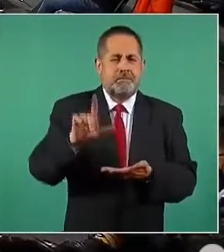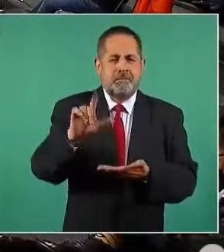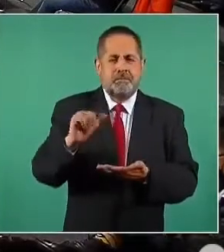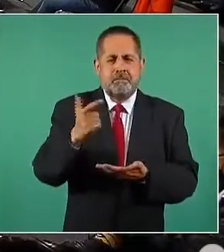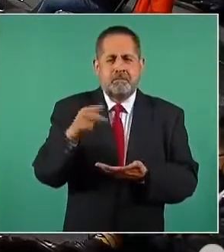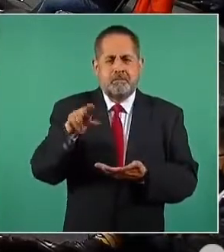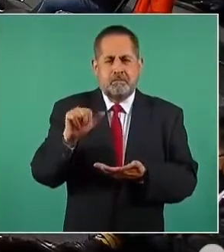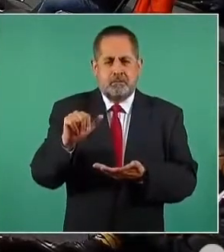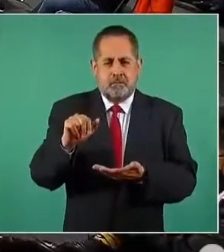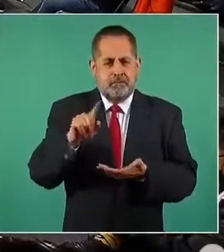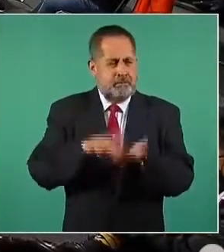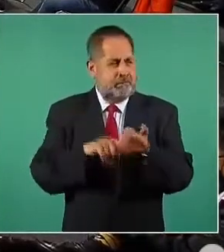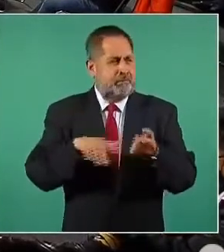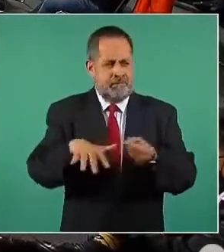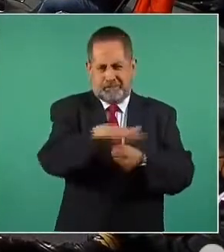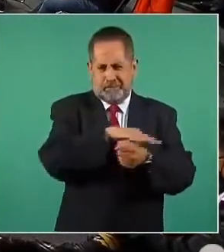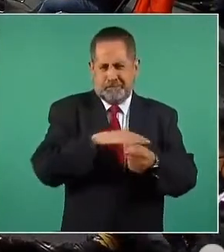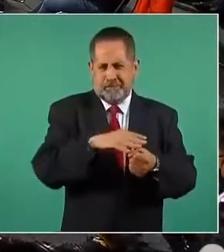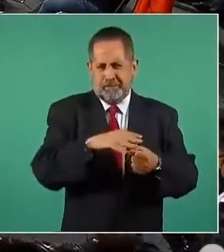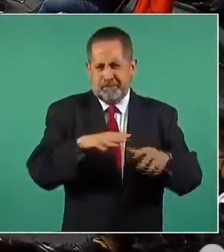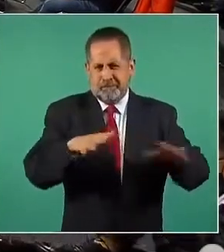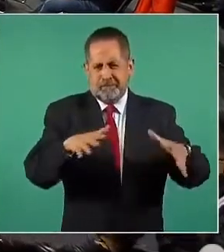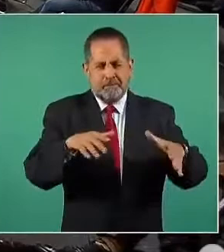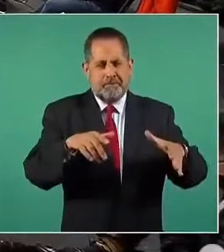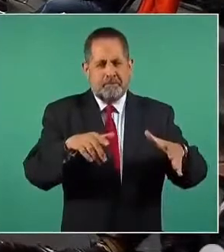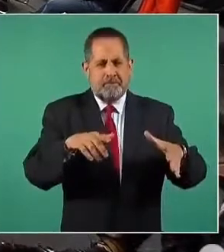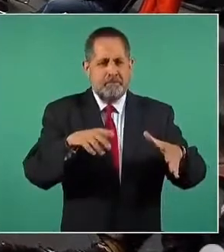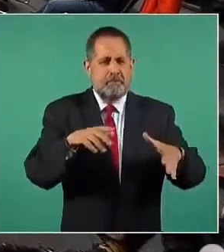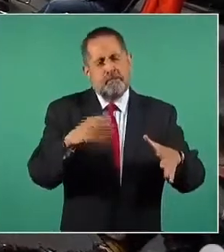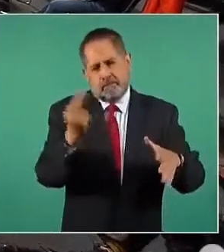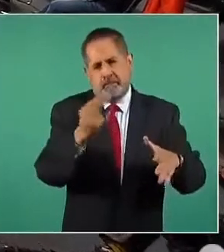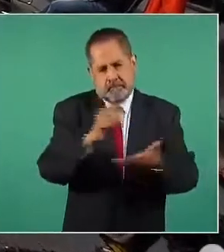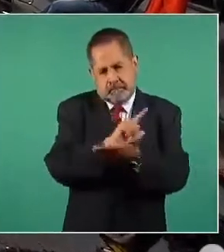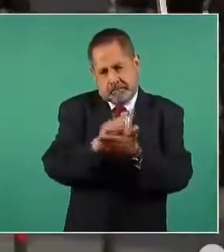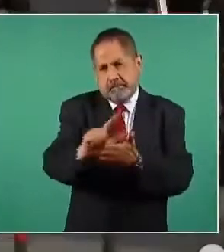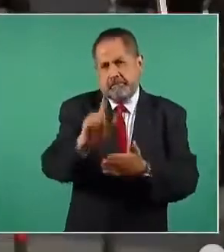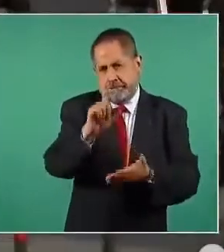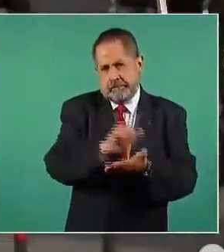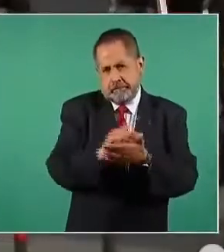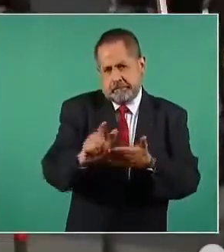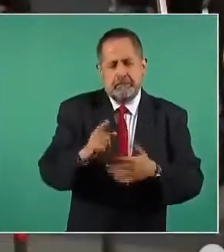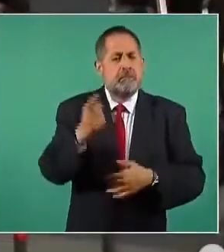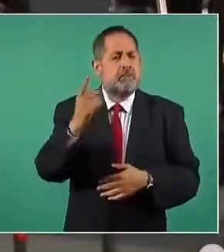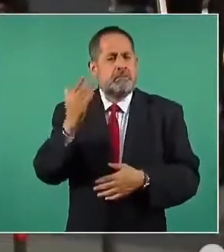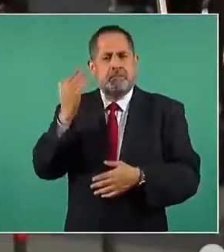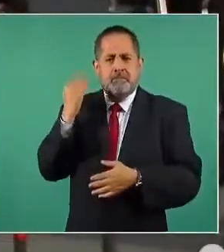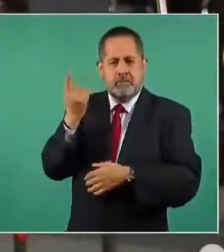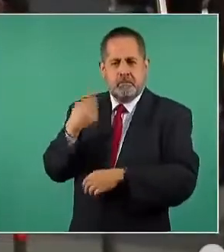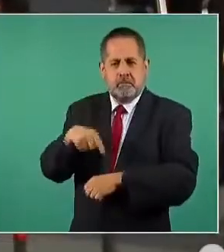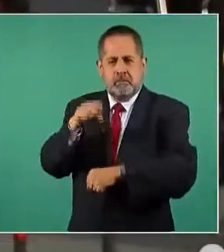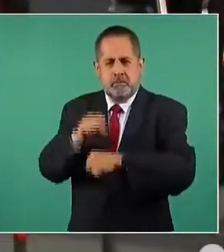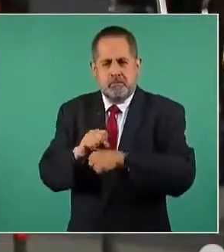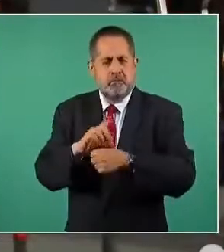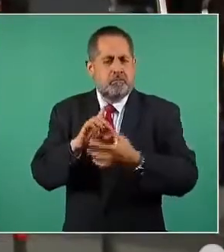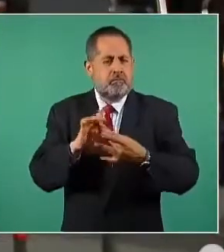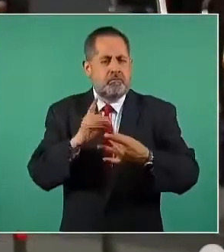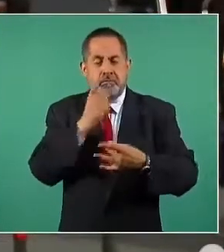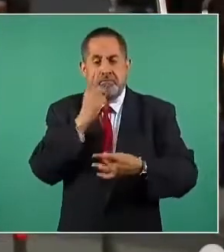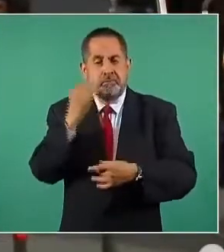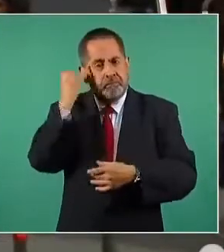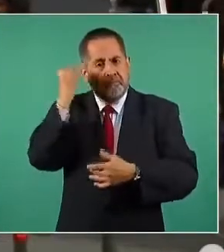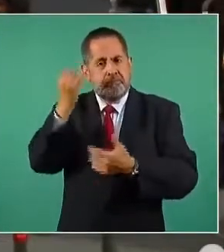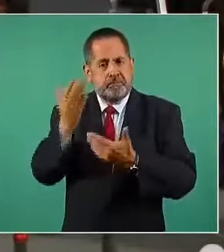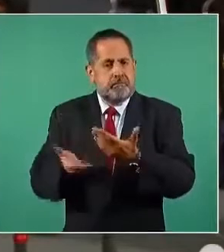sí, para la población de esa región que requiere de agua pues no contaminada, usted mencionaba la semana pasada que plantearía